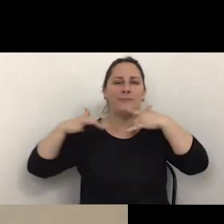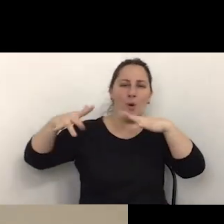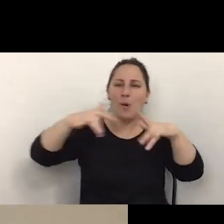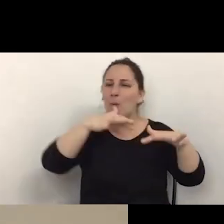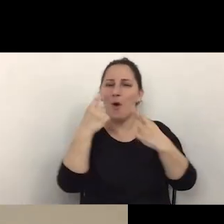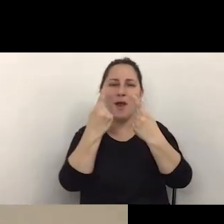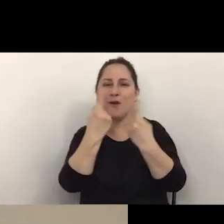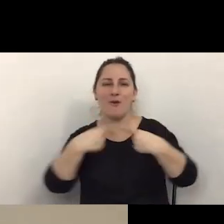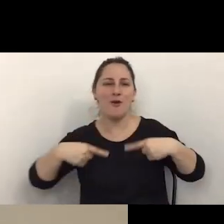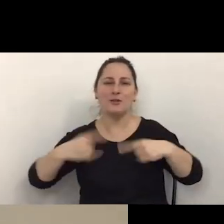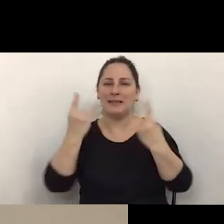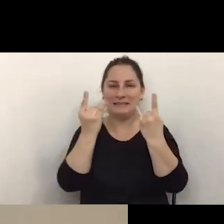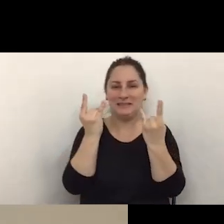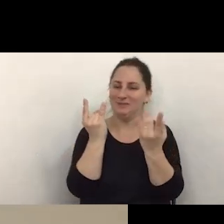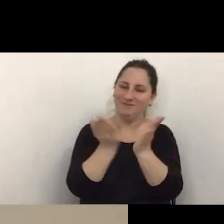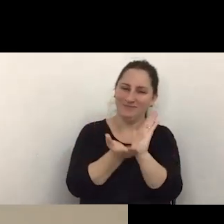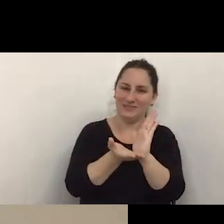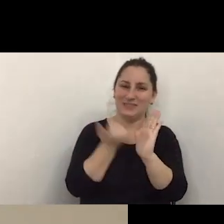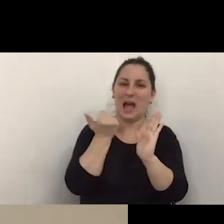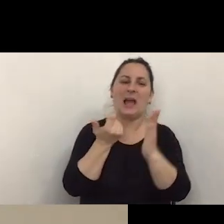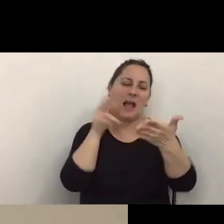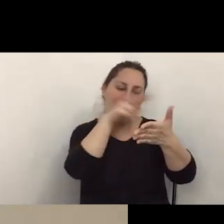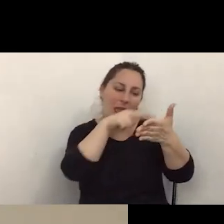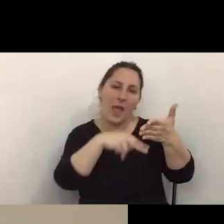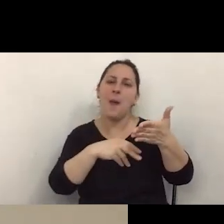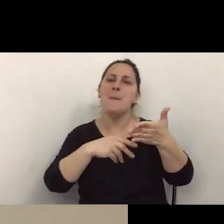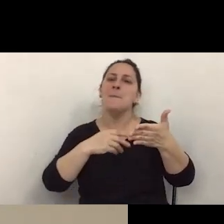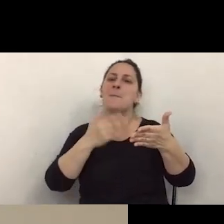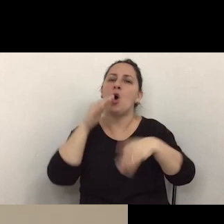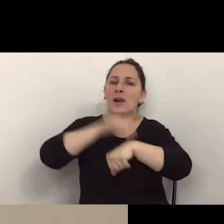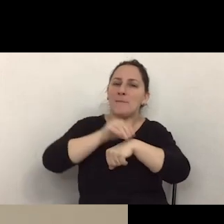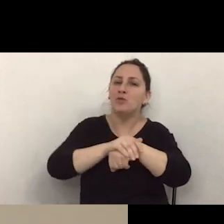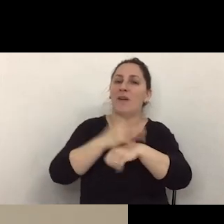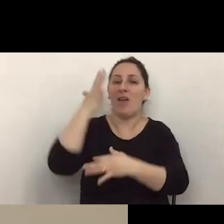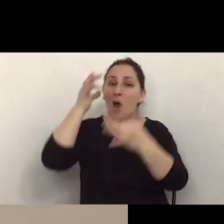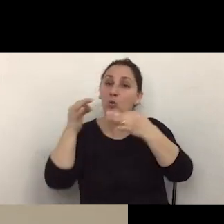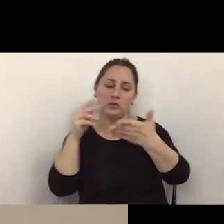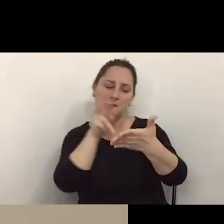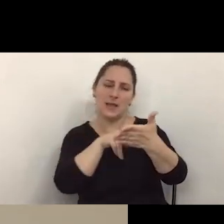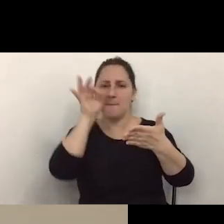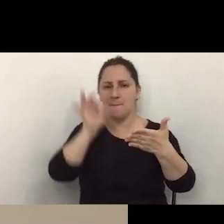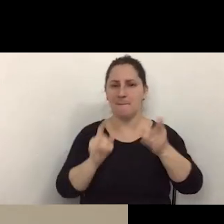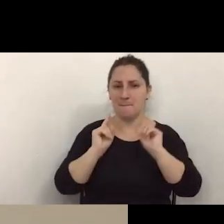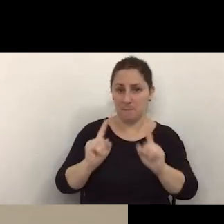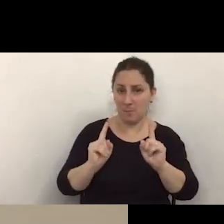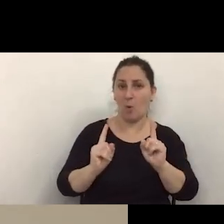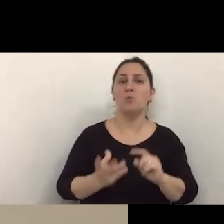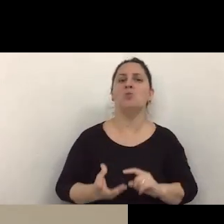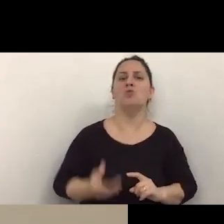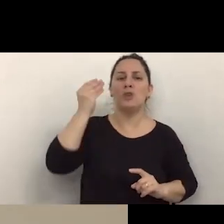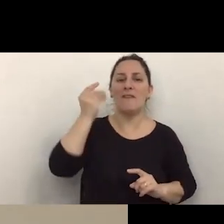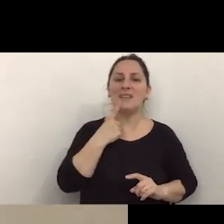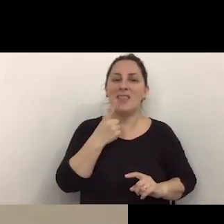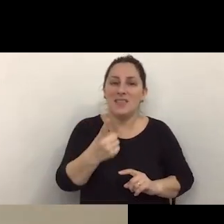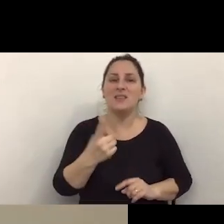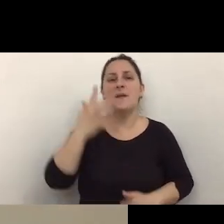poco esto e interpretemos la jurisprudencia de Corte como tiene que ser. Porque muchas veces se dice que la